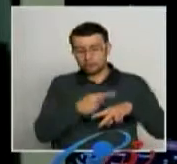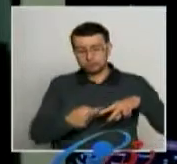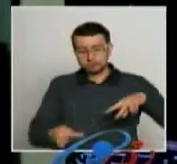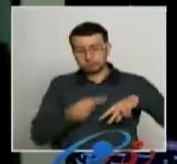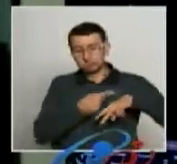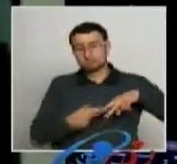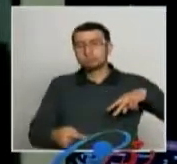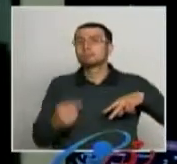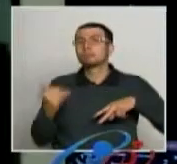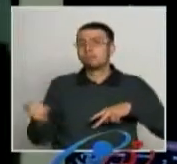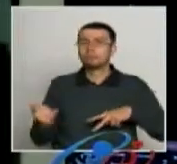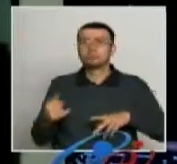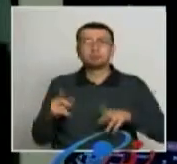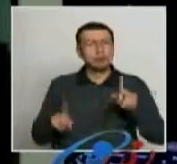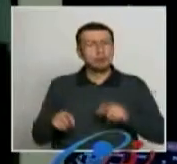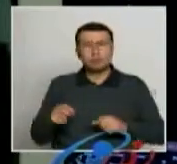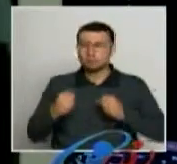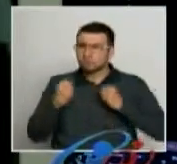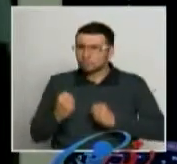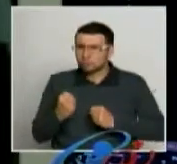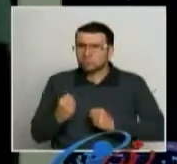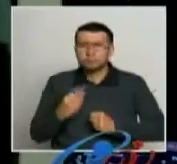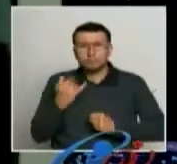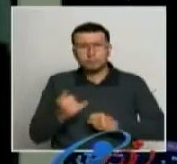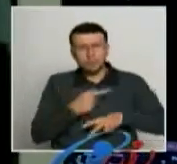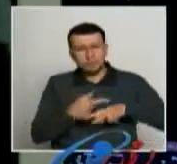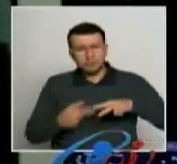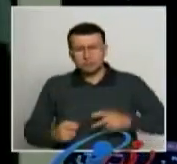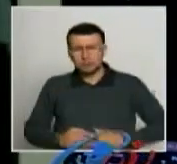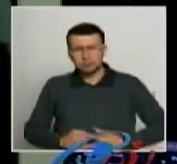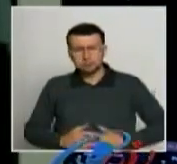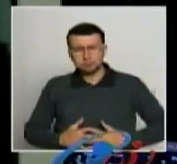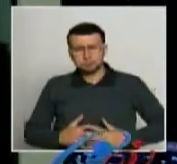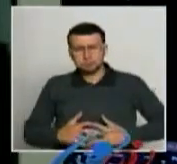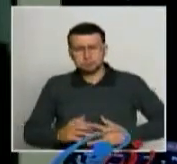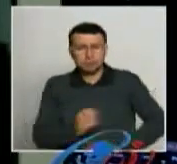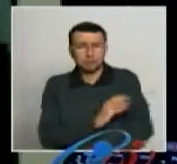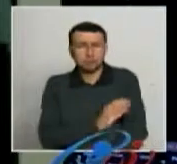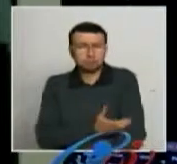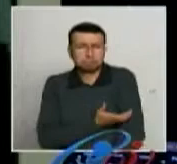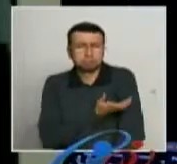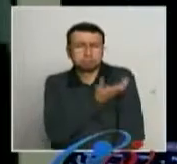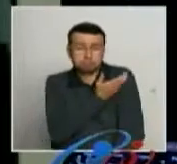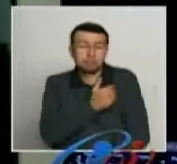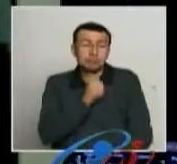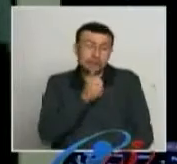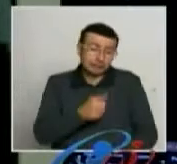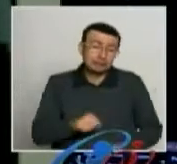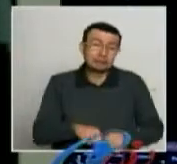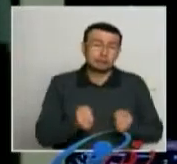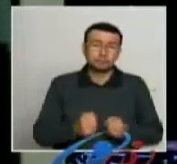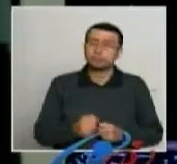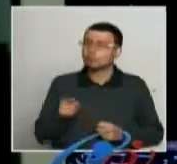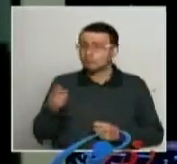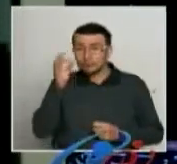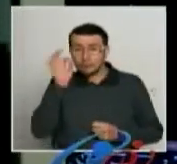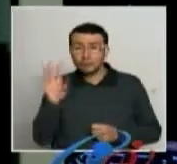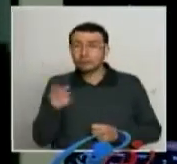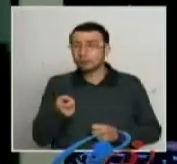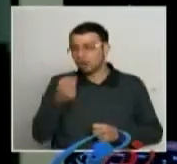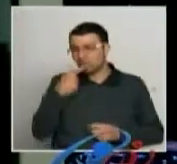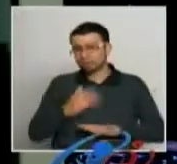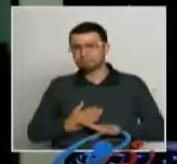venas han estado sometidas a una mayor presión, por eso se dañan más. Si la paciente ha usado métodos